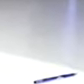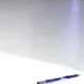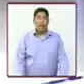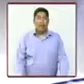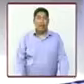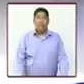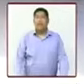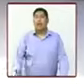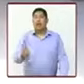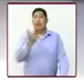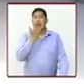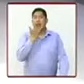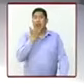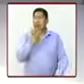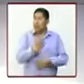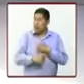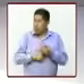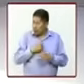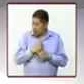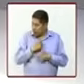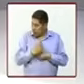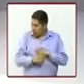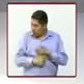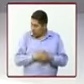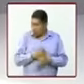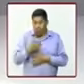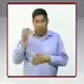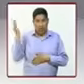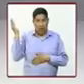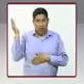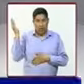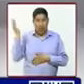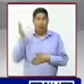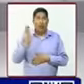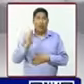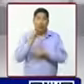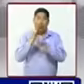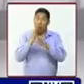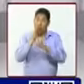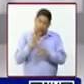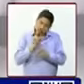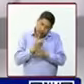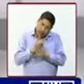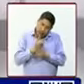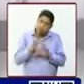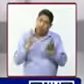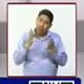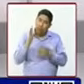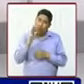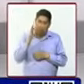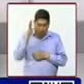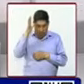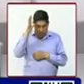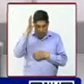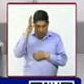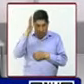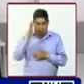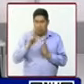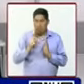¿Qué pudo pasar en estos años? Abraham estaba al cuidado de la abuelita, no tiene papá, no tiene mamá, pero no había más